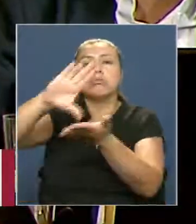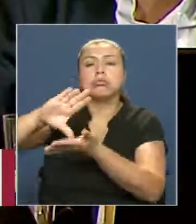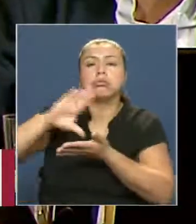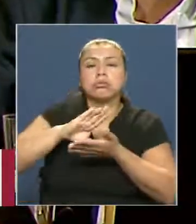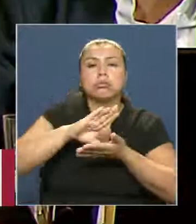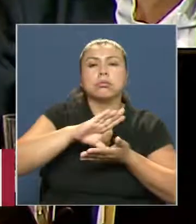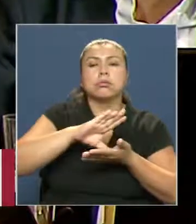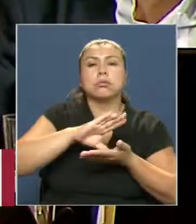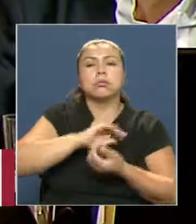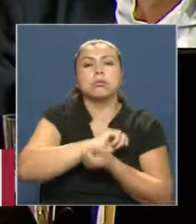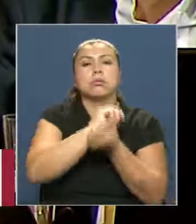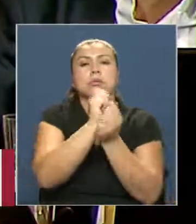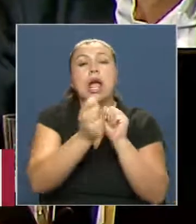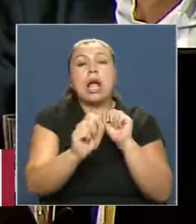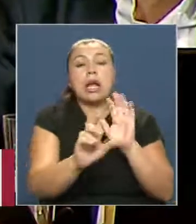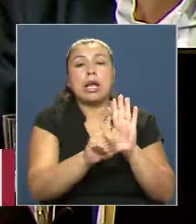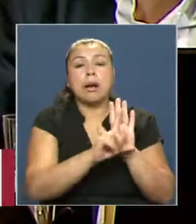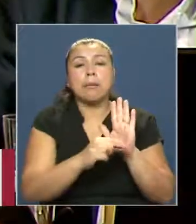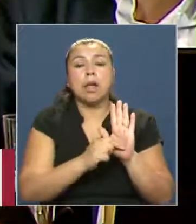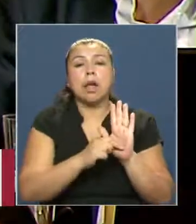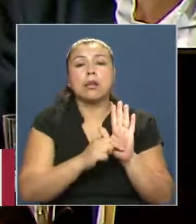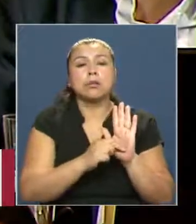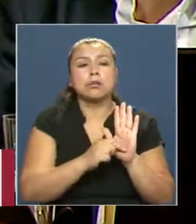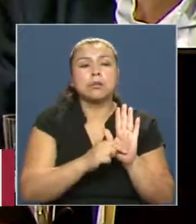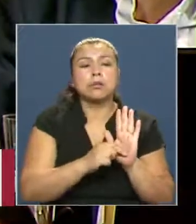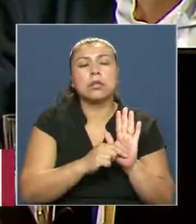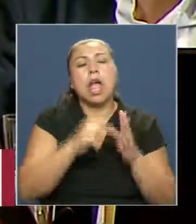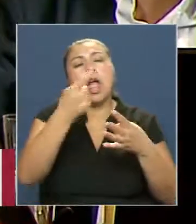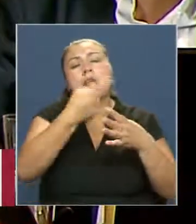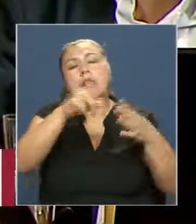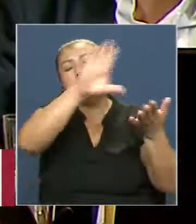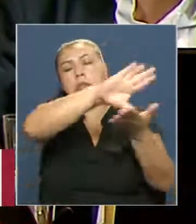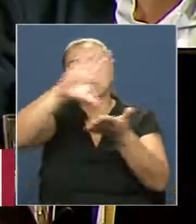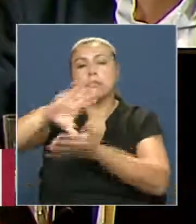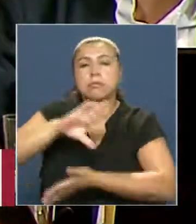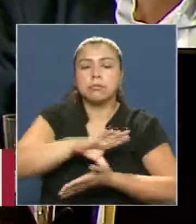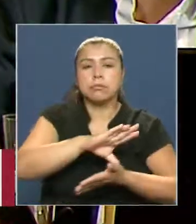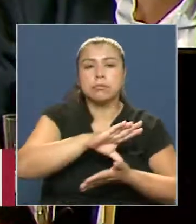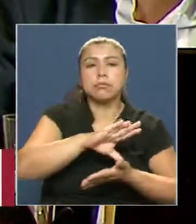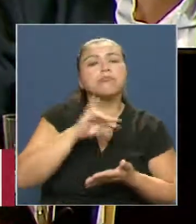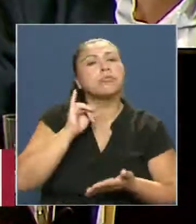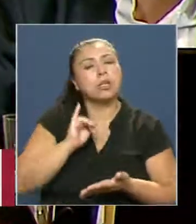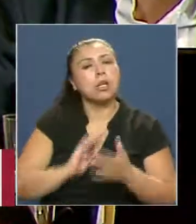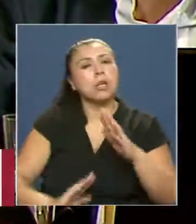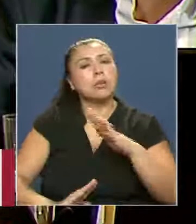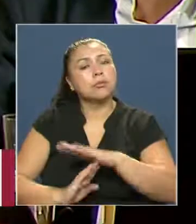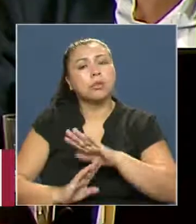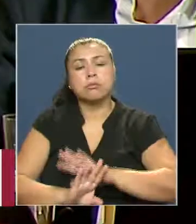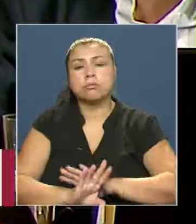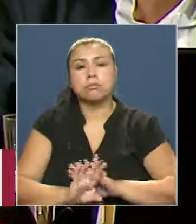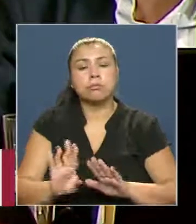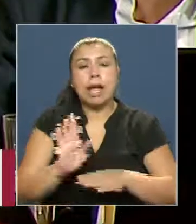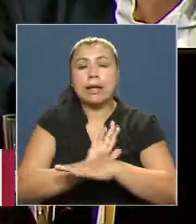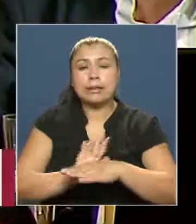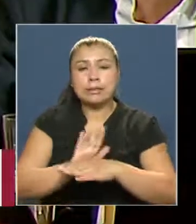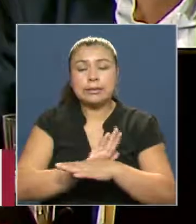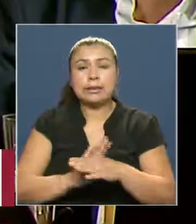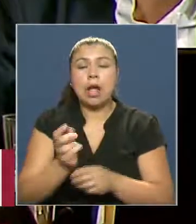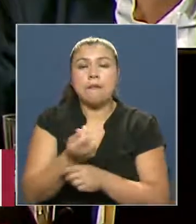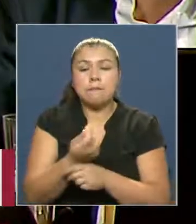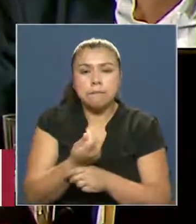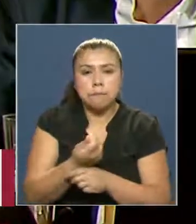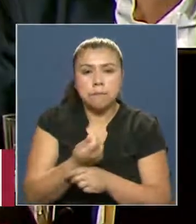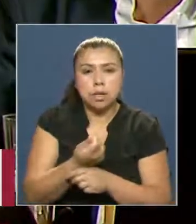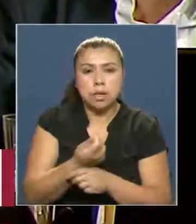distintas legislaciones en Puerto Rico, en Honduras, en Francia, que han congelado efectivamente ciertos precios o han regulado o han